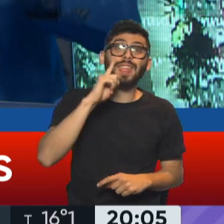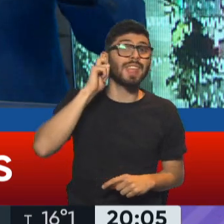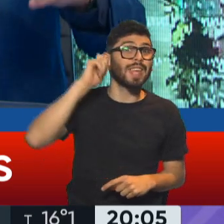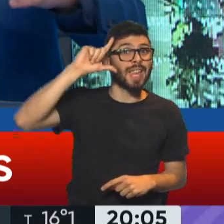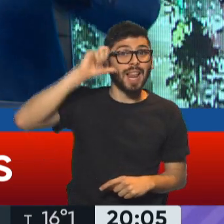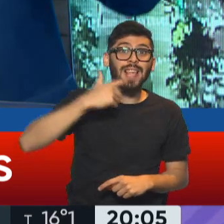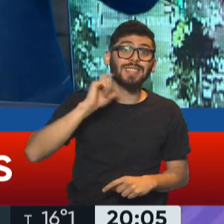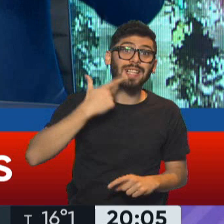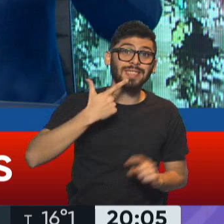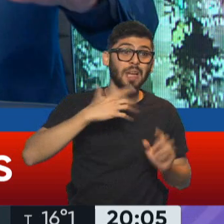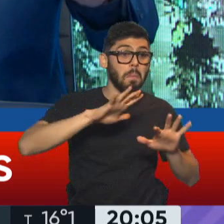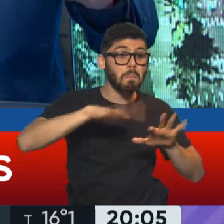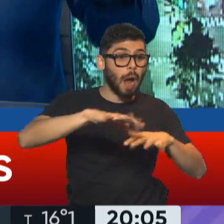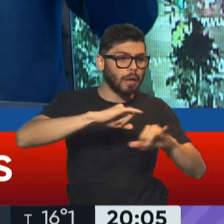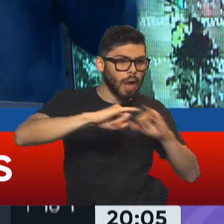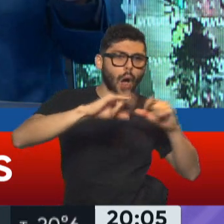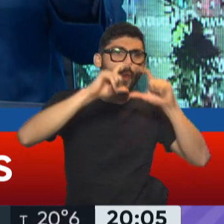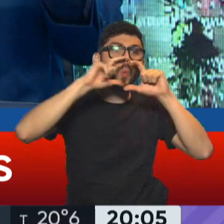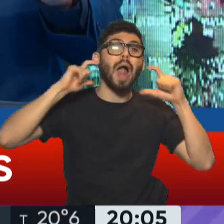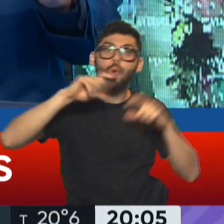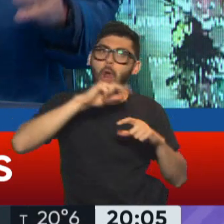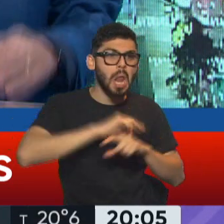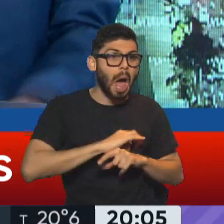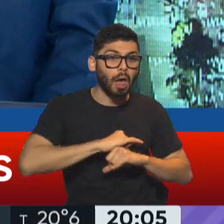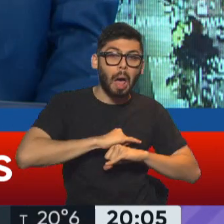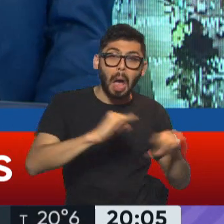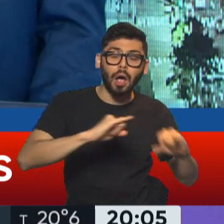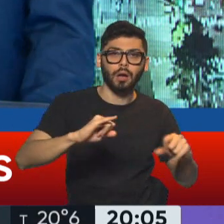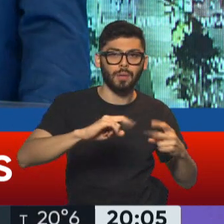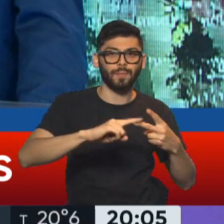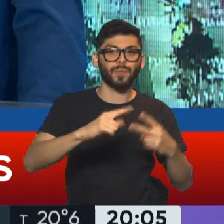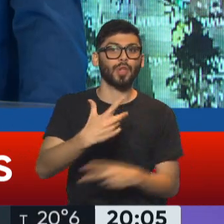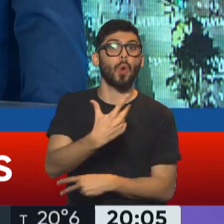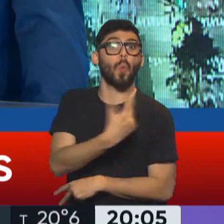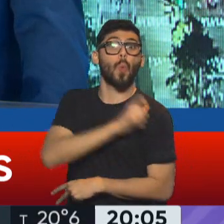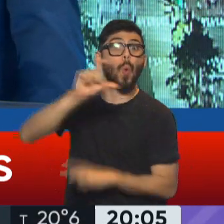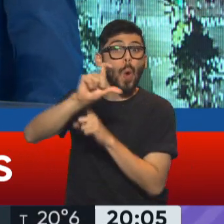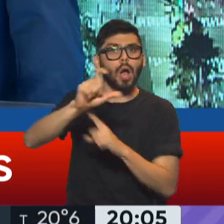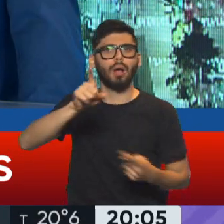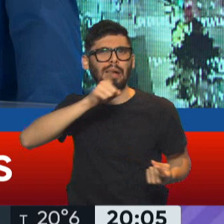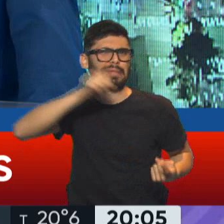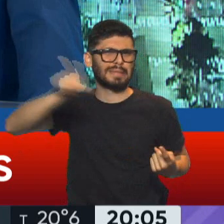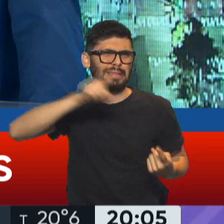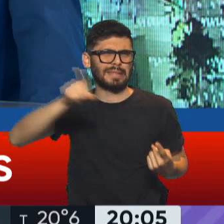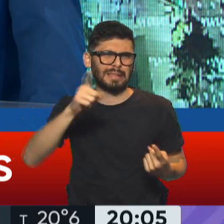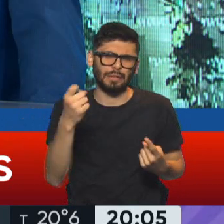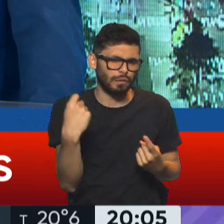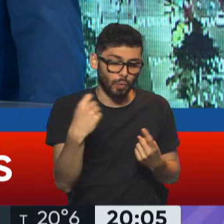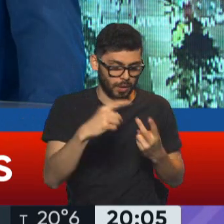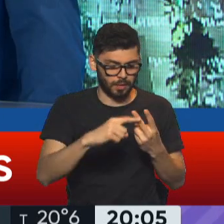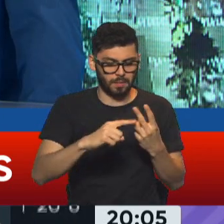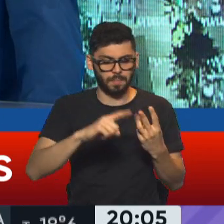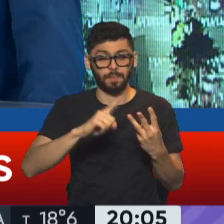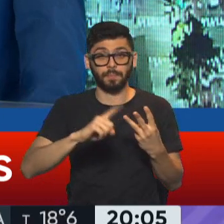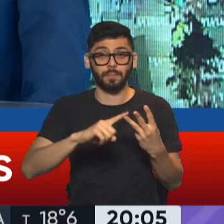todas las marchas sin barbijo, que ha atacado las vacunas de las maneras más brutales,